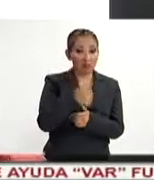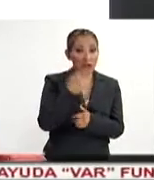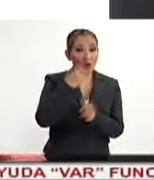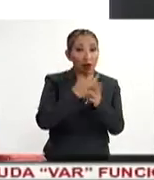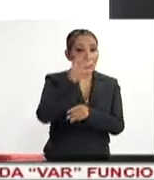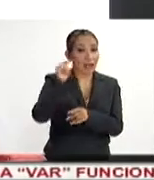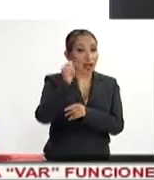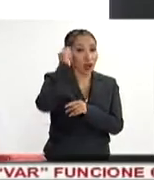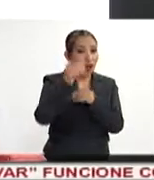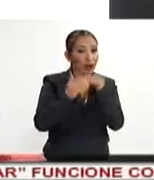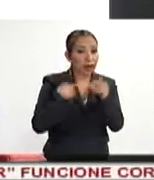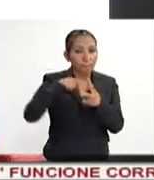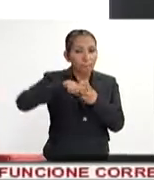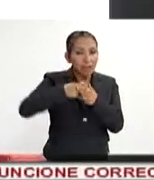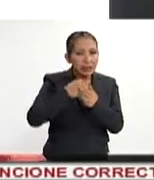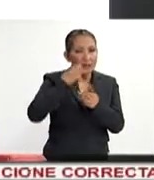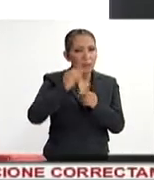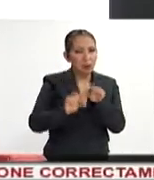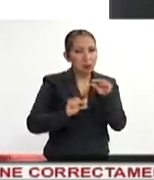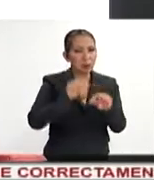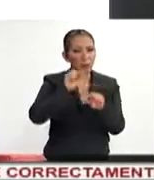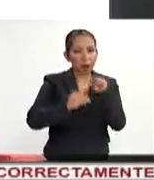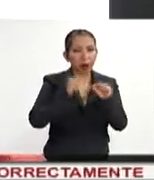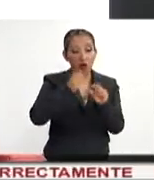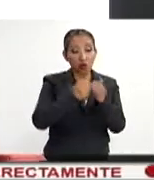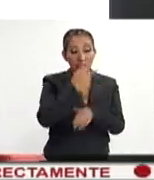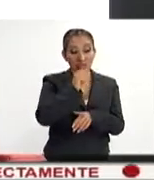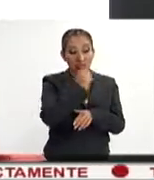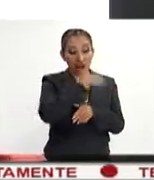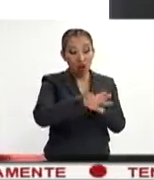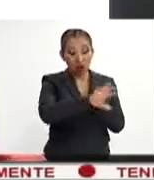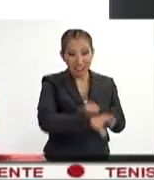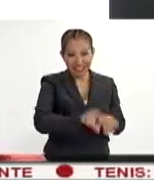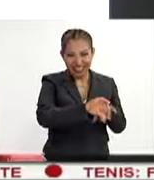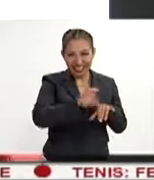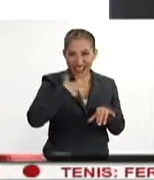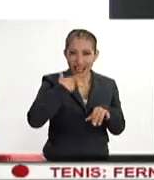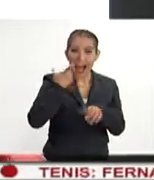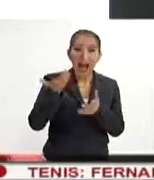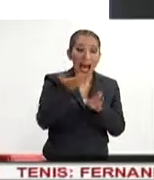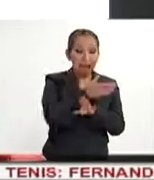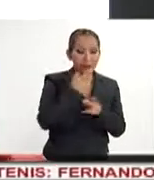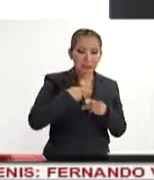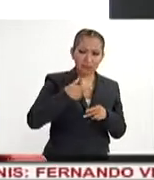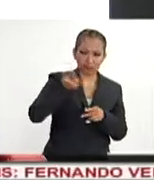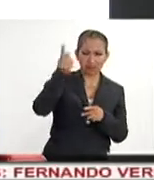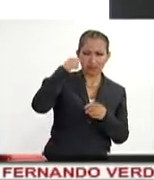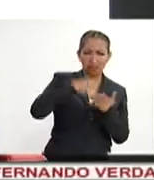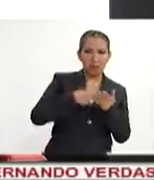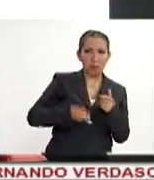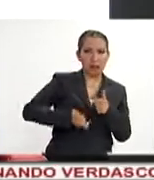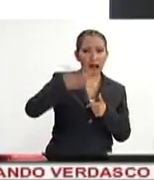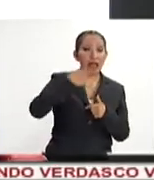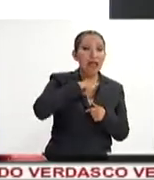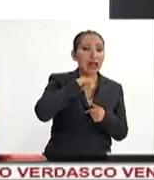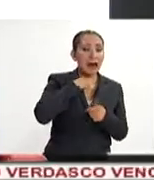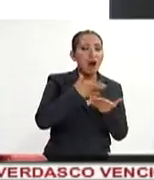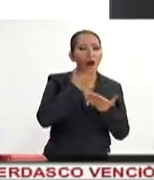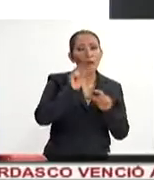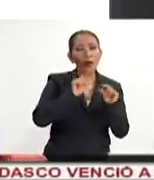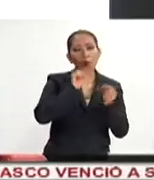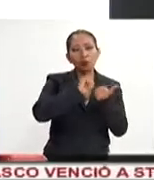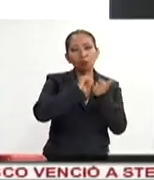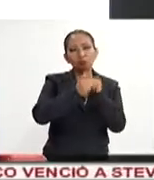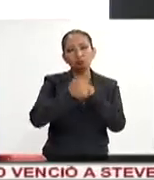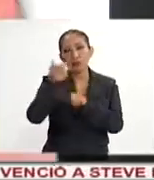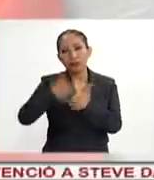nuevas tecnologías que van entrando. Entonces ya las nuevas tecnologías al inicio al usuario, al cliente le eran un poquito costosas, hoy en día se vienen bajando los